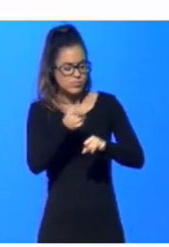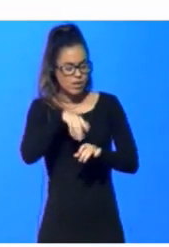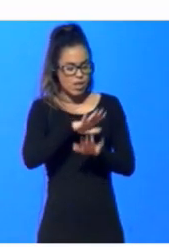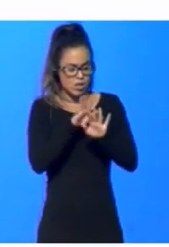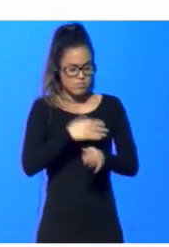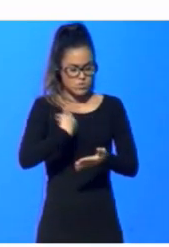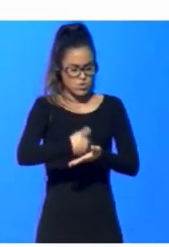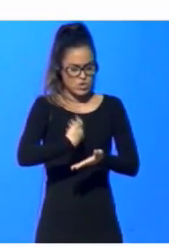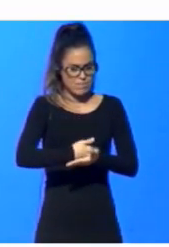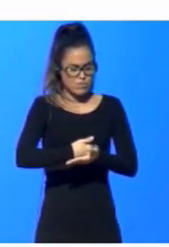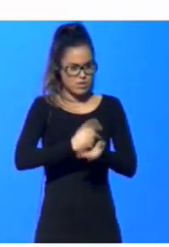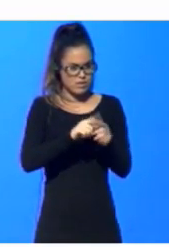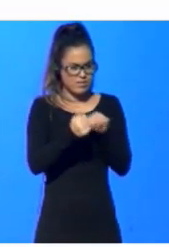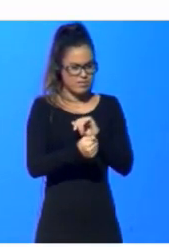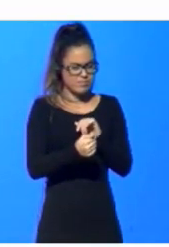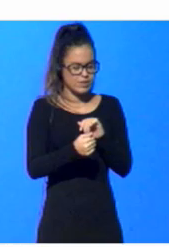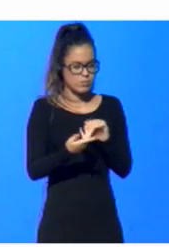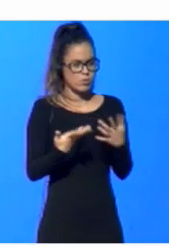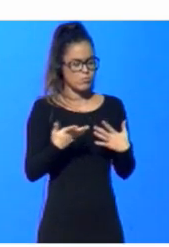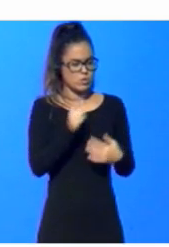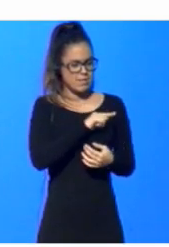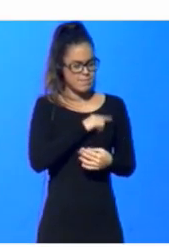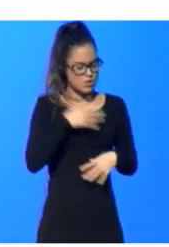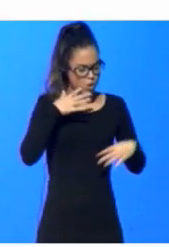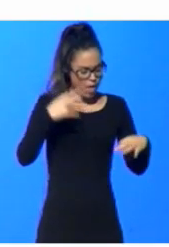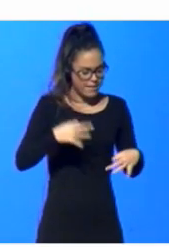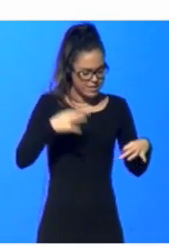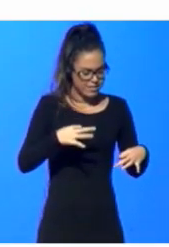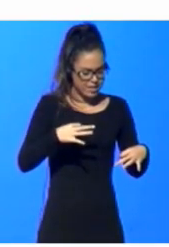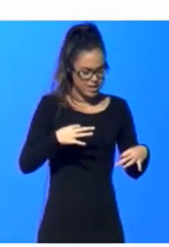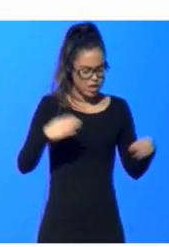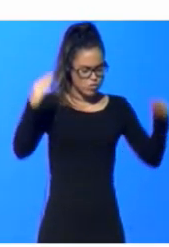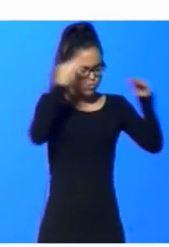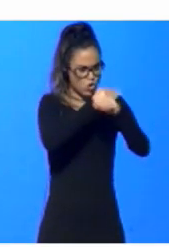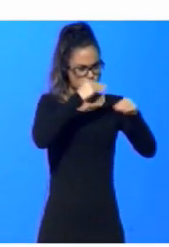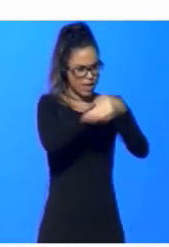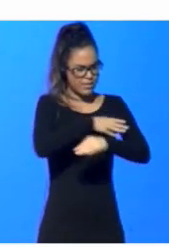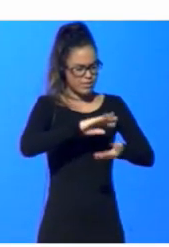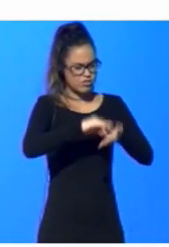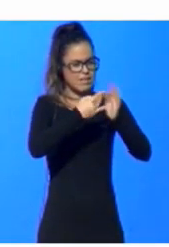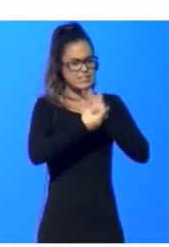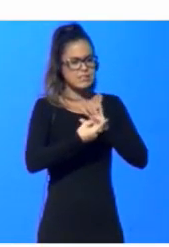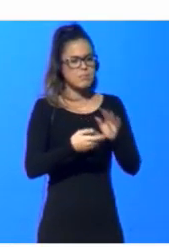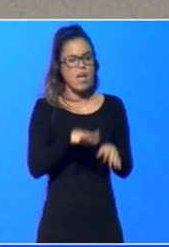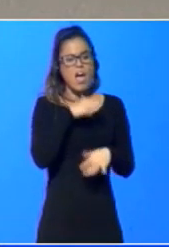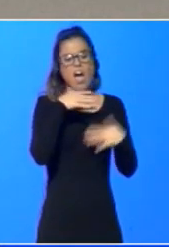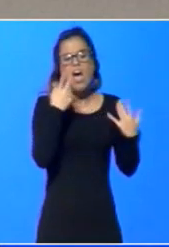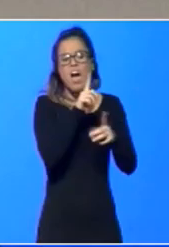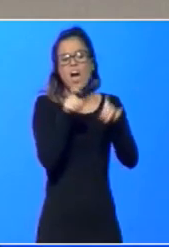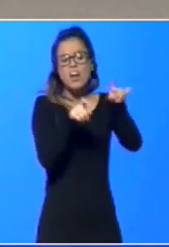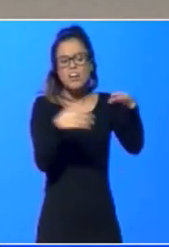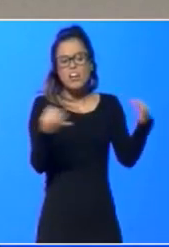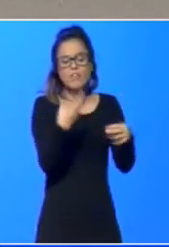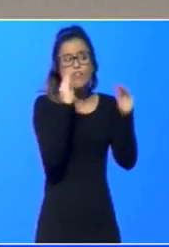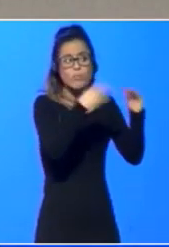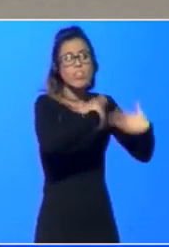mismos surge ese momento de la verdad y aparecen las contradicciones del sistema. ¿Y ahora qué pasa cuando terminan la